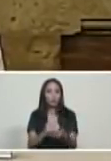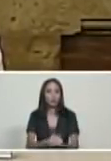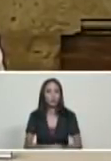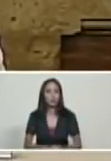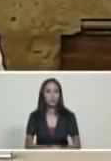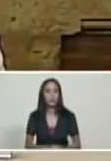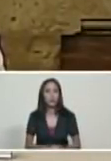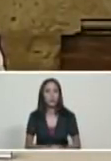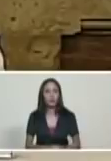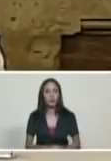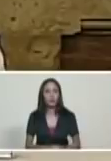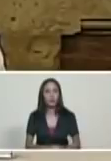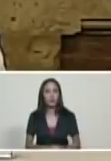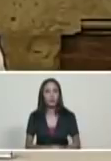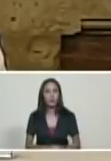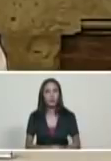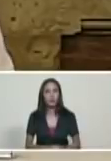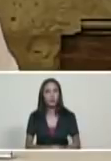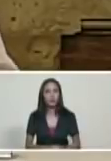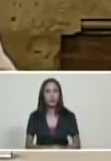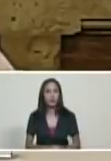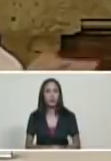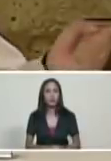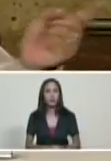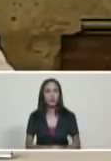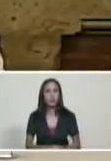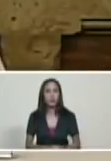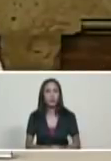fortaleza. Así que yo le hago un llamado,